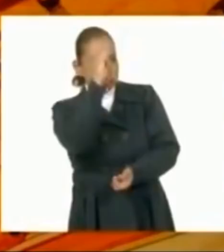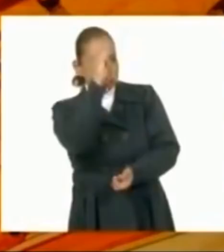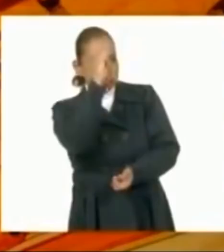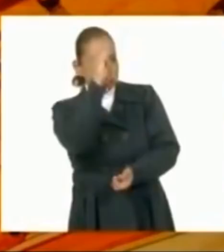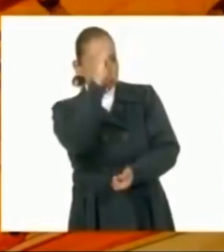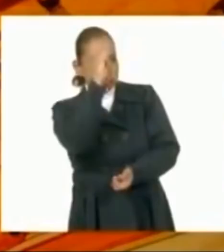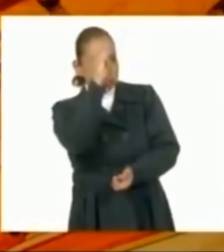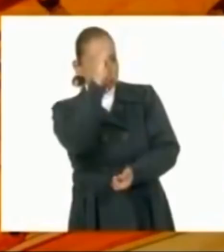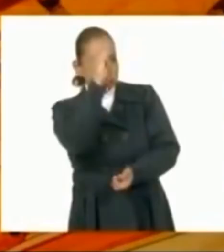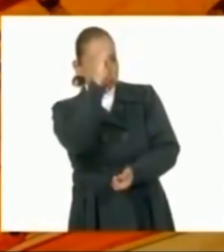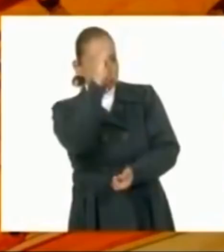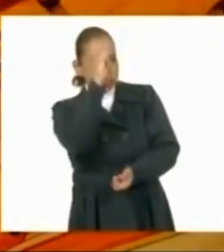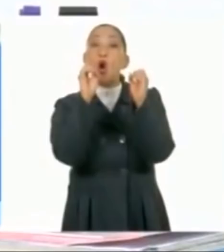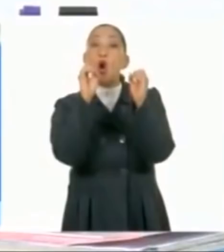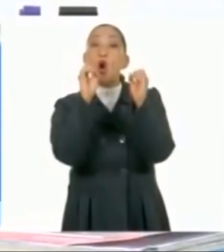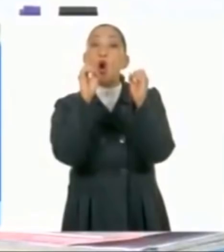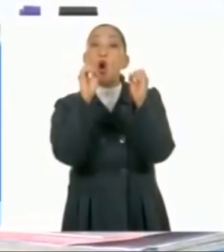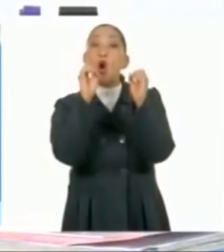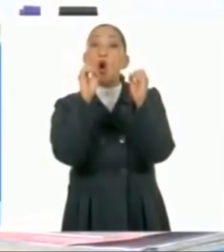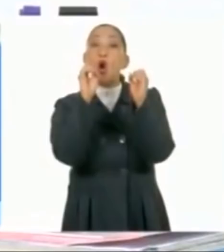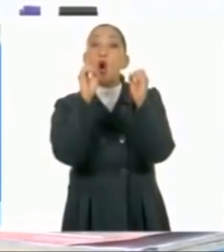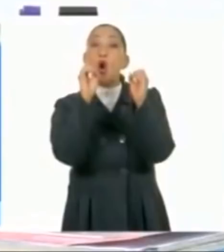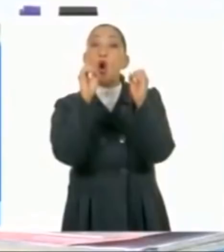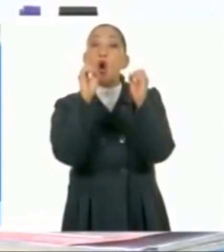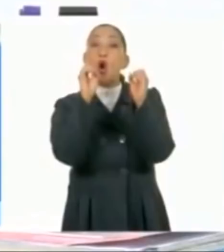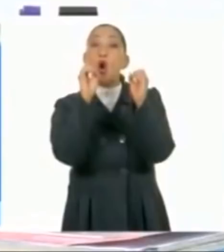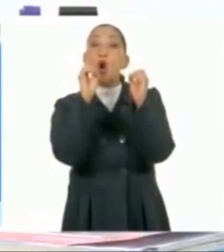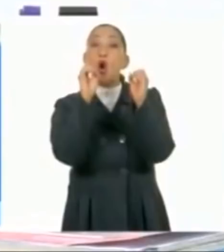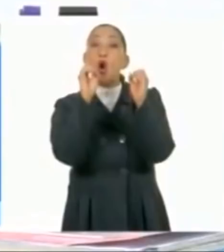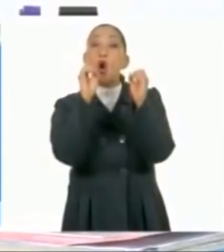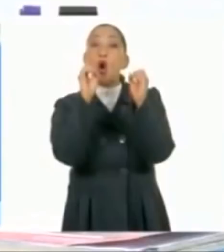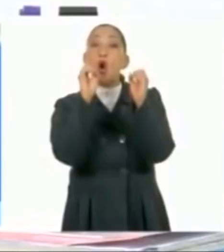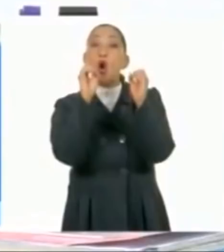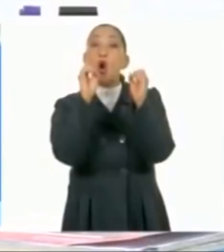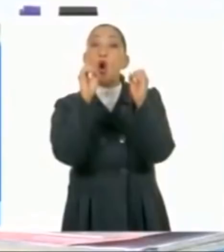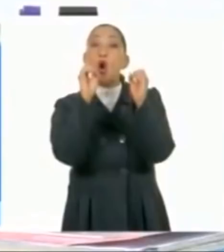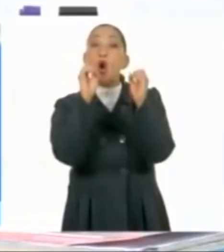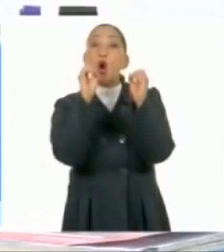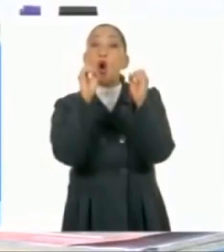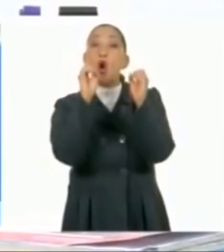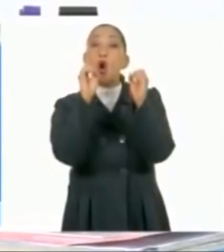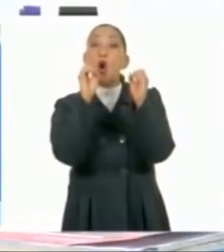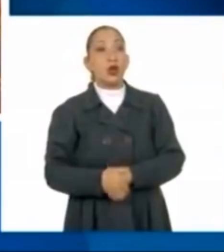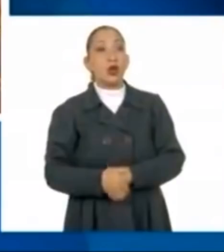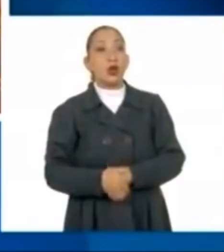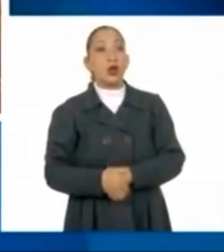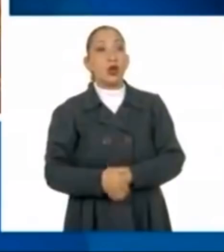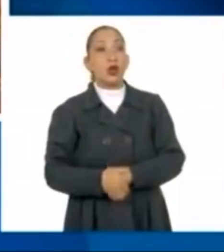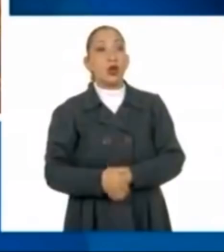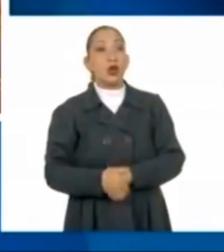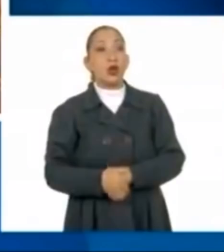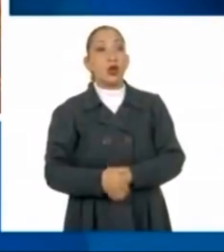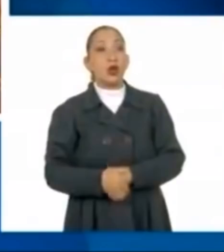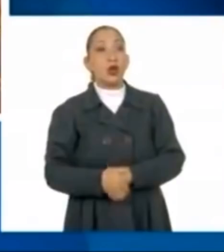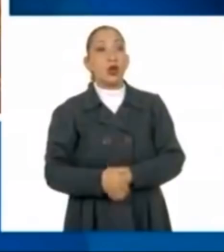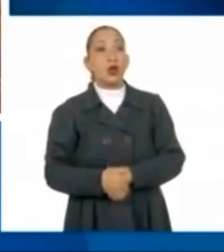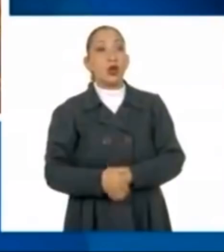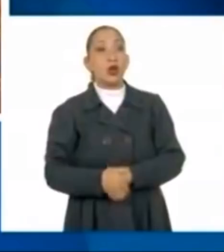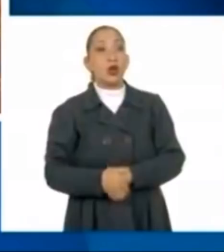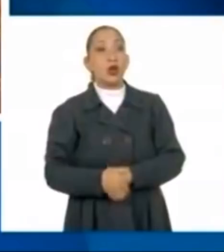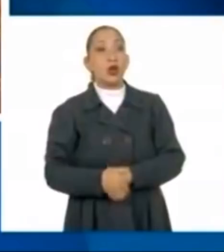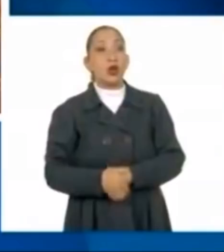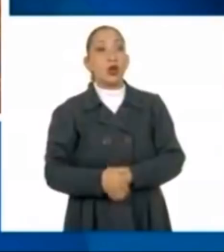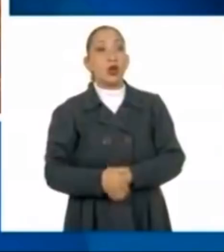de su manera de actuar. A esto se le llama karma. Los budistas no creen en un dios personal, consideran que la vida es interminable. Estos estados se les